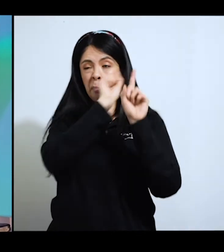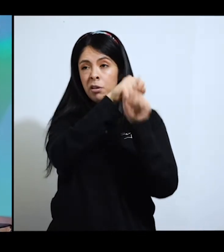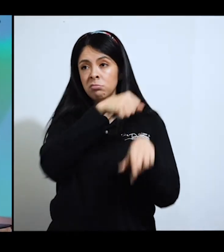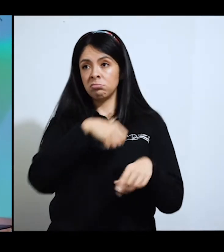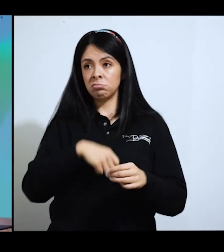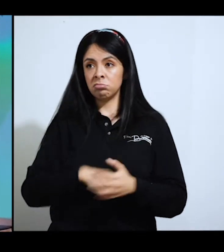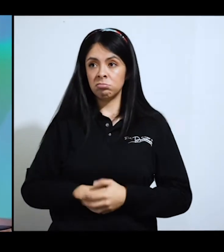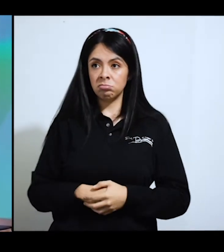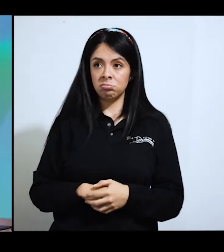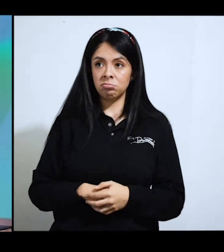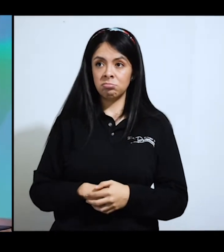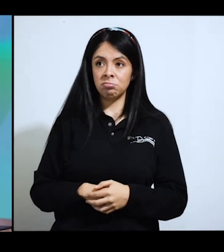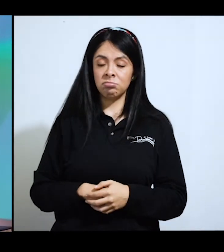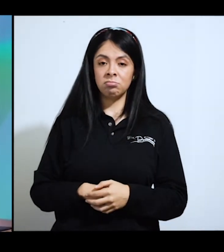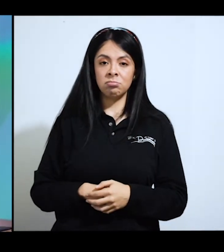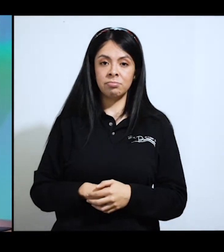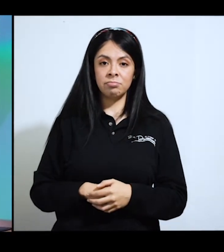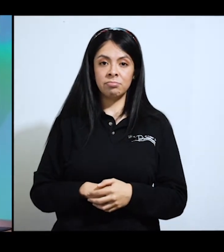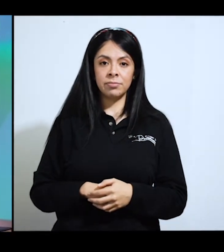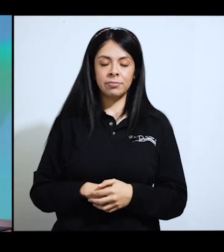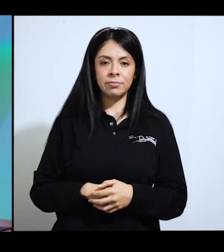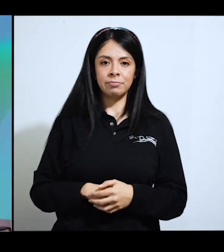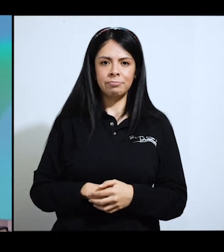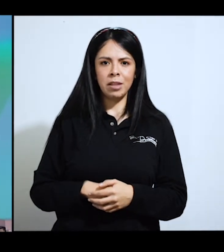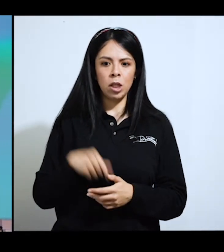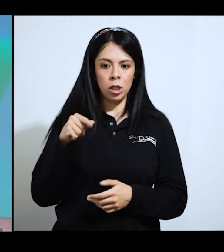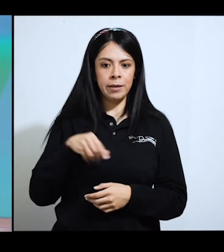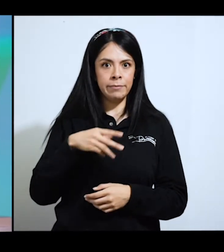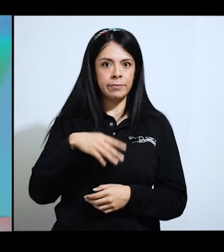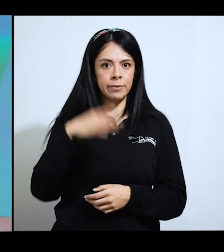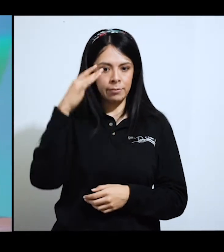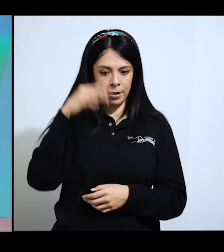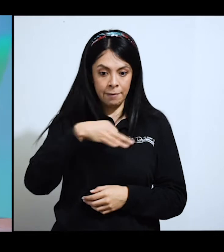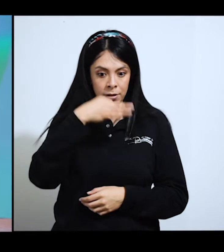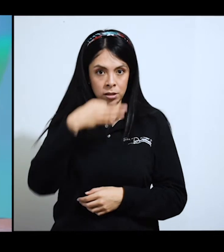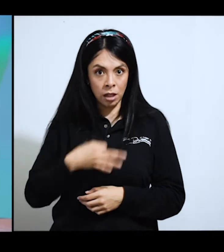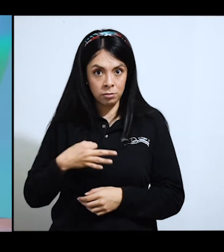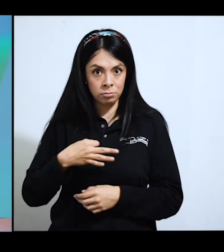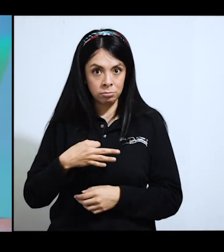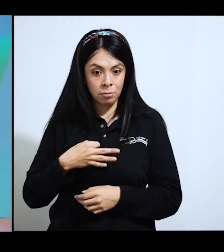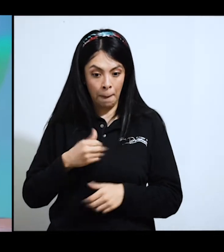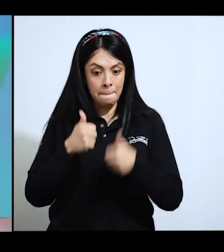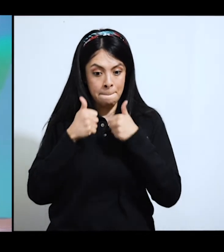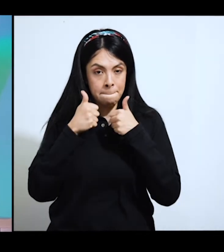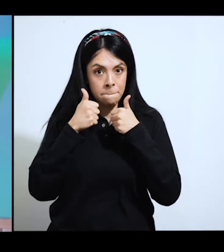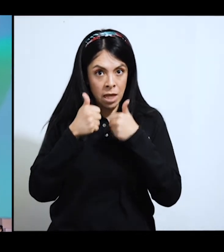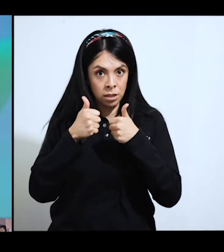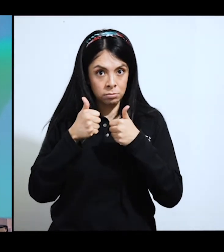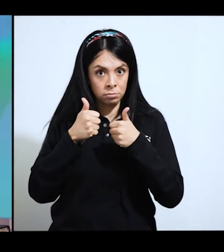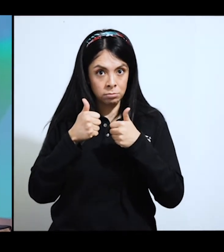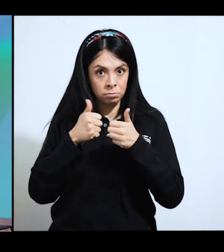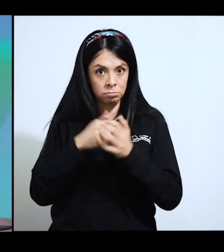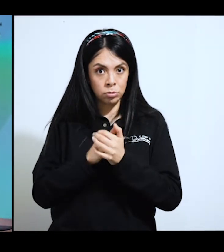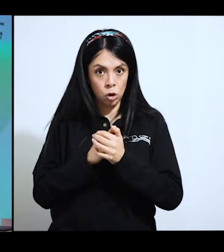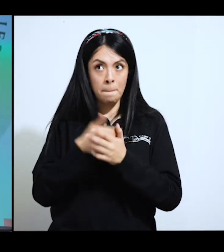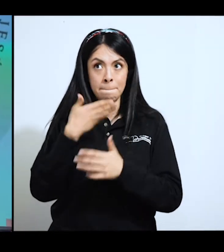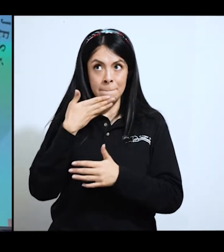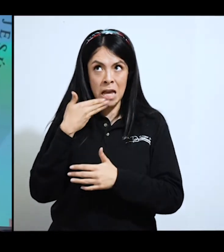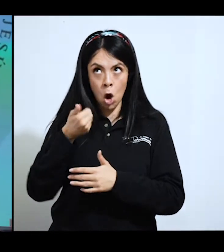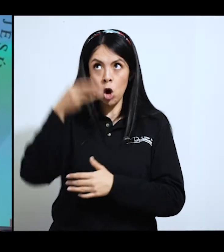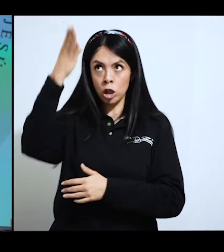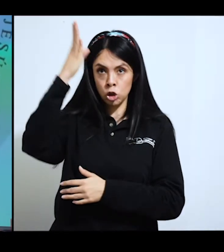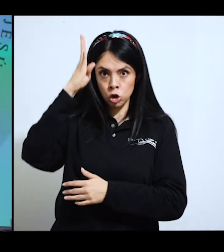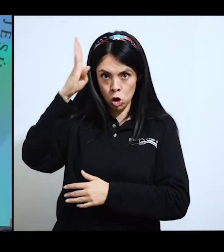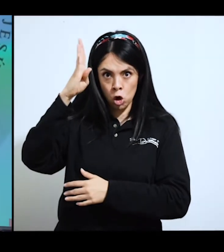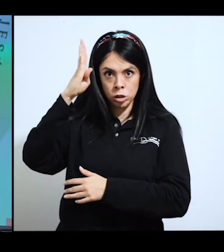que ignoran totalmente a Satanás. Y créame, es bueno